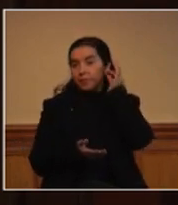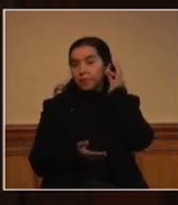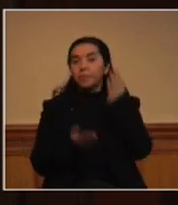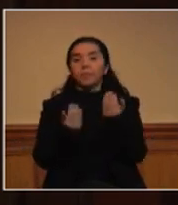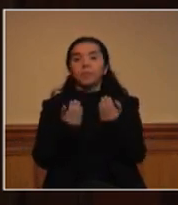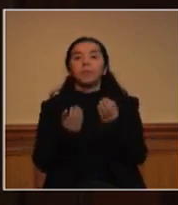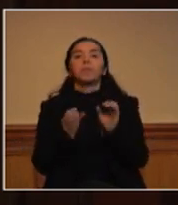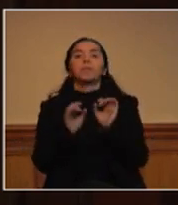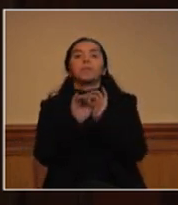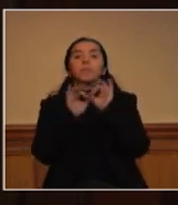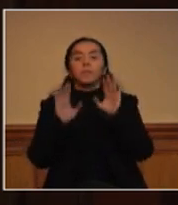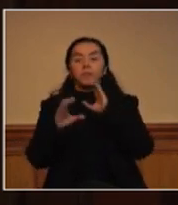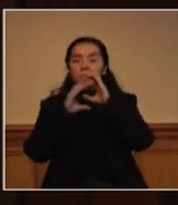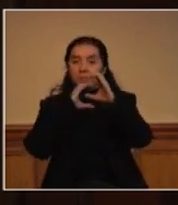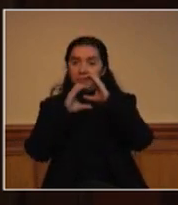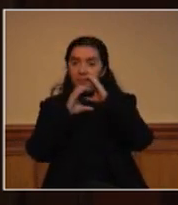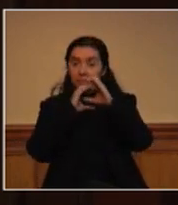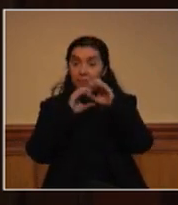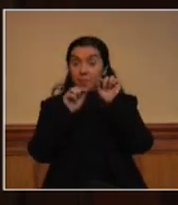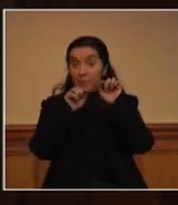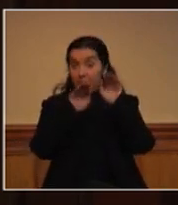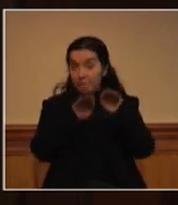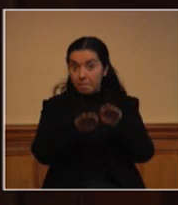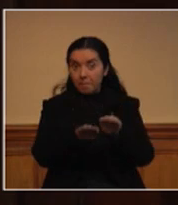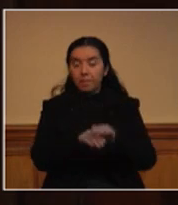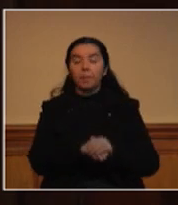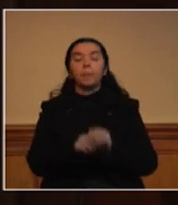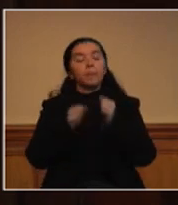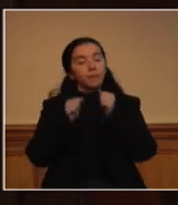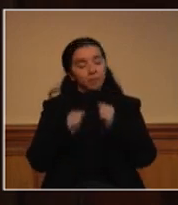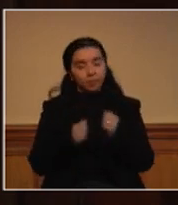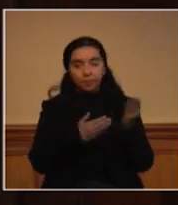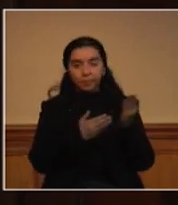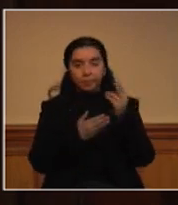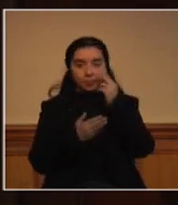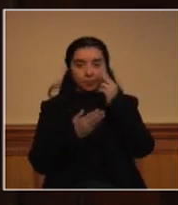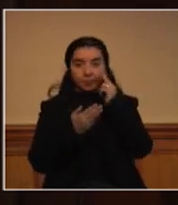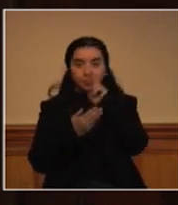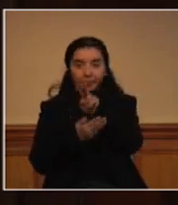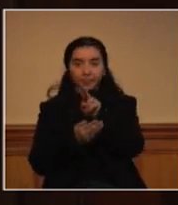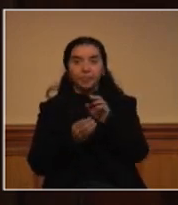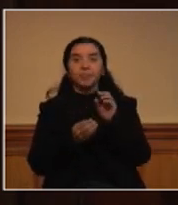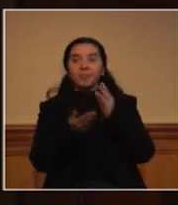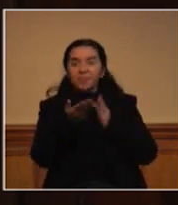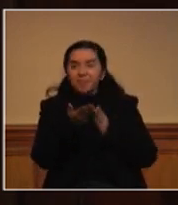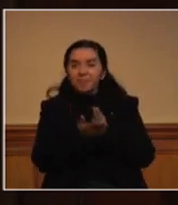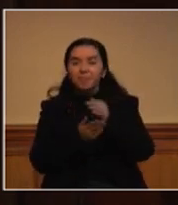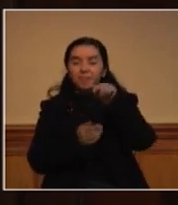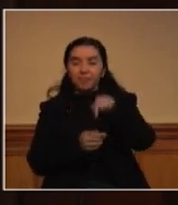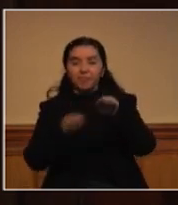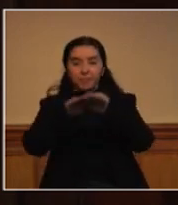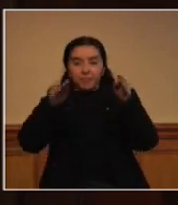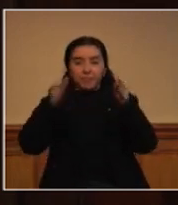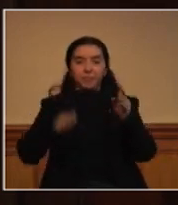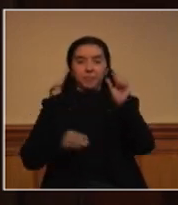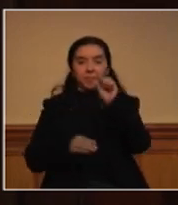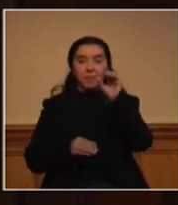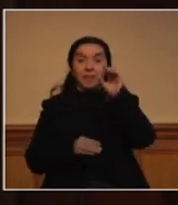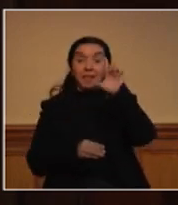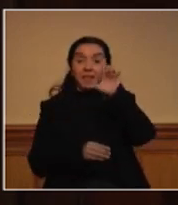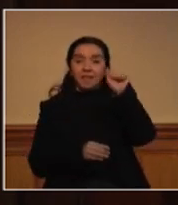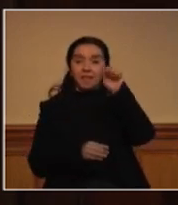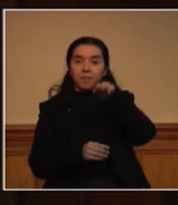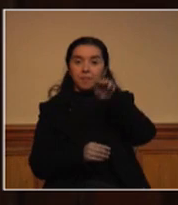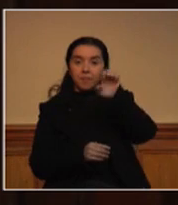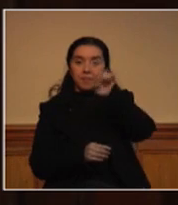necesidades especiales de comunicación. Asimismo, podrán asistir al lanzamiento de La Mesita, la primera aplicación inclusiva para aprender a